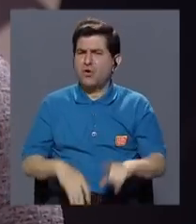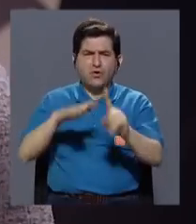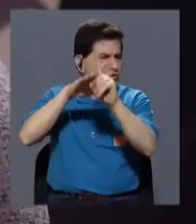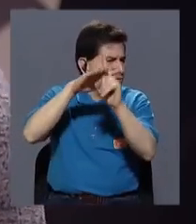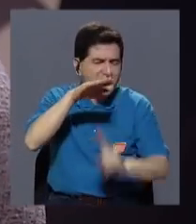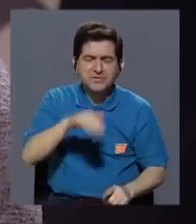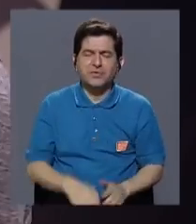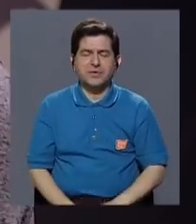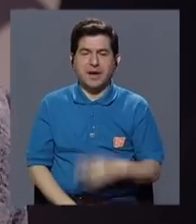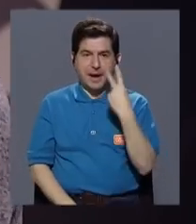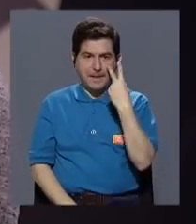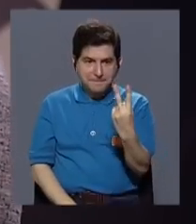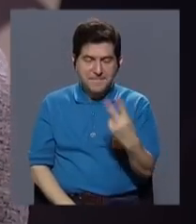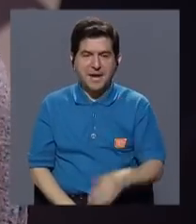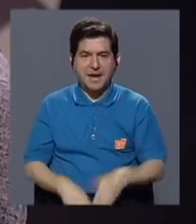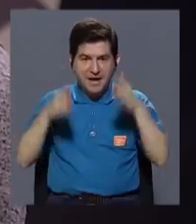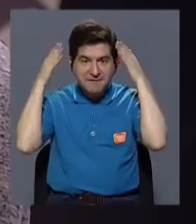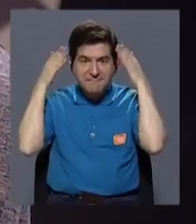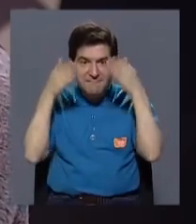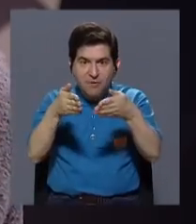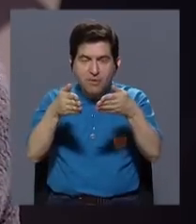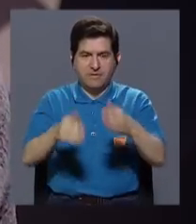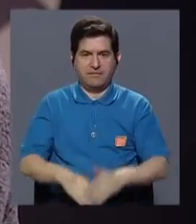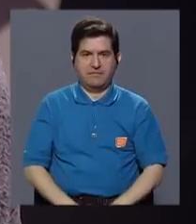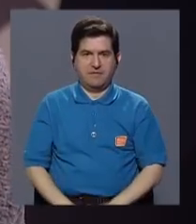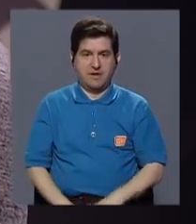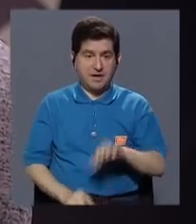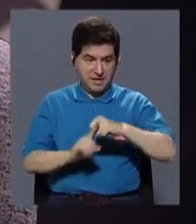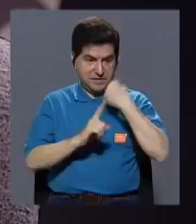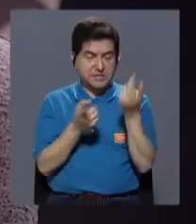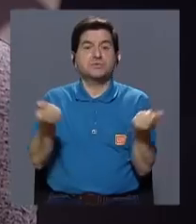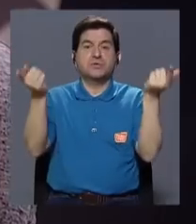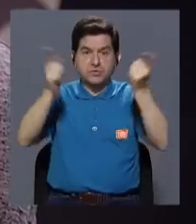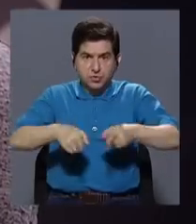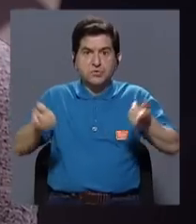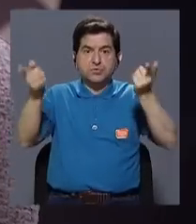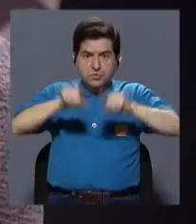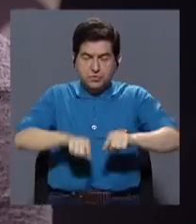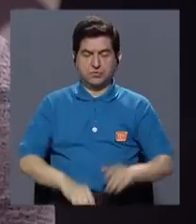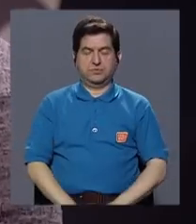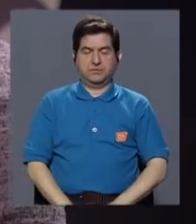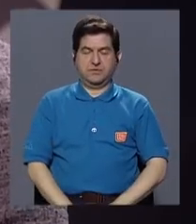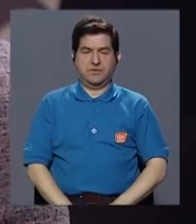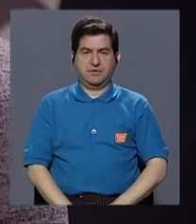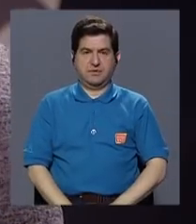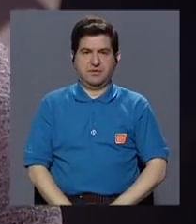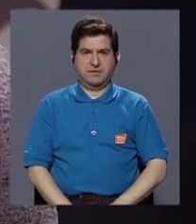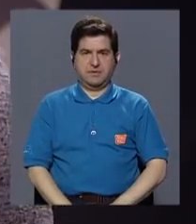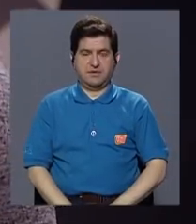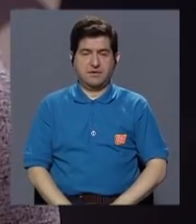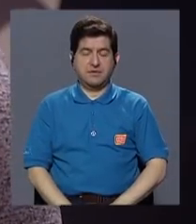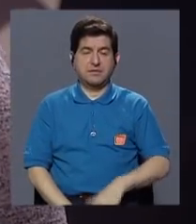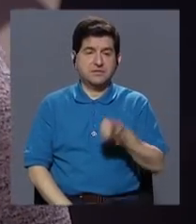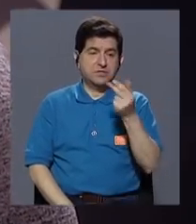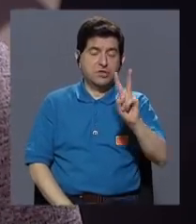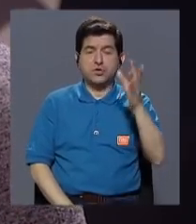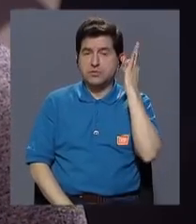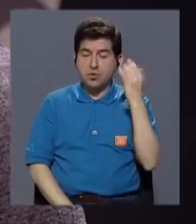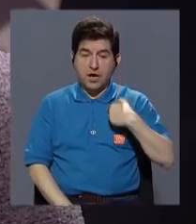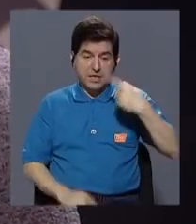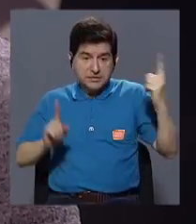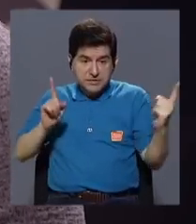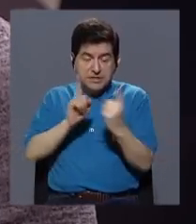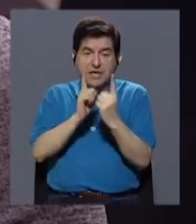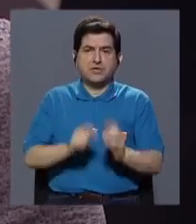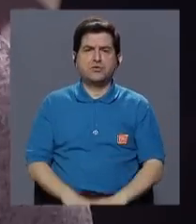visibiliza vuelve a haber vuelve el foco de la cámara a que esto sucede y que no sucede ok si estás pagando a su mujer es que yo me